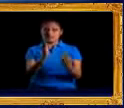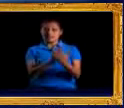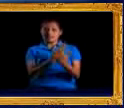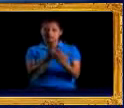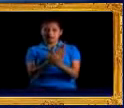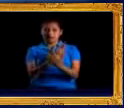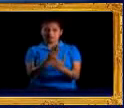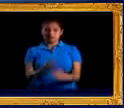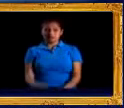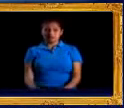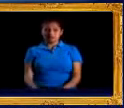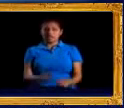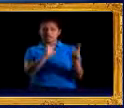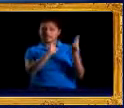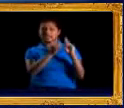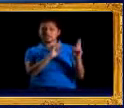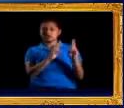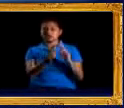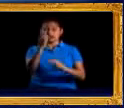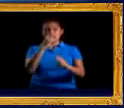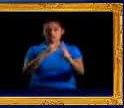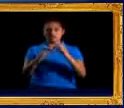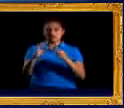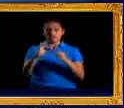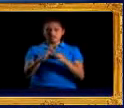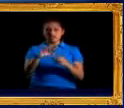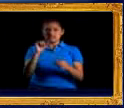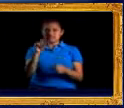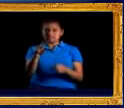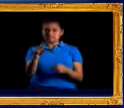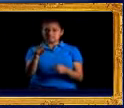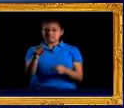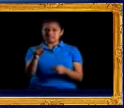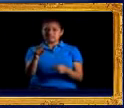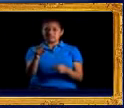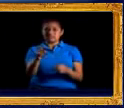Escrituras en relación a la venida de este sistema